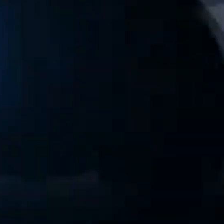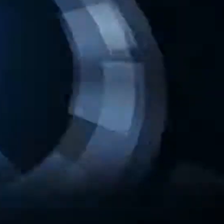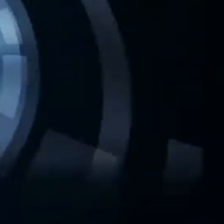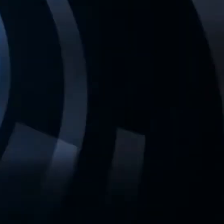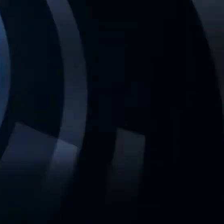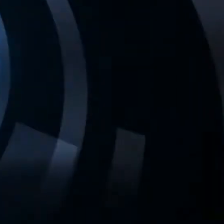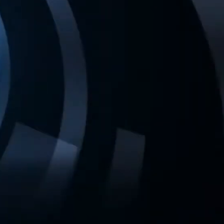¡Gracias!